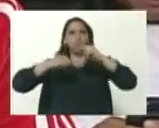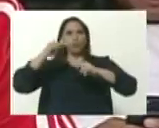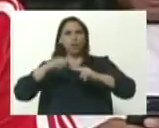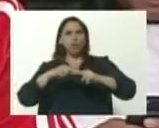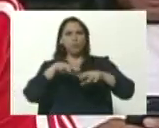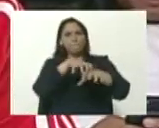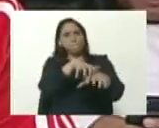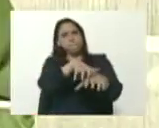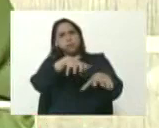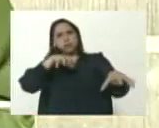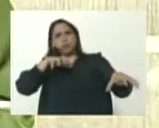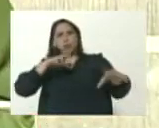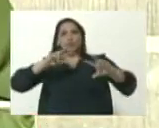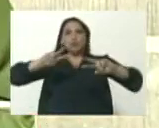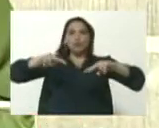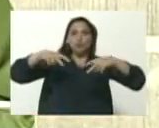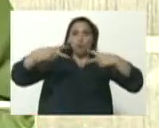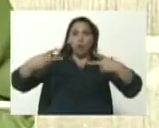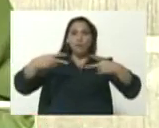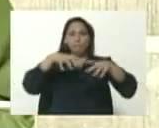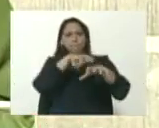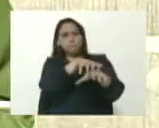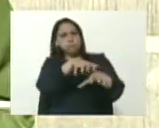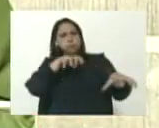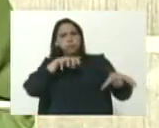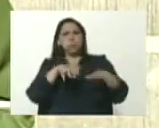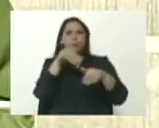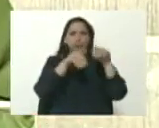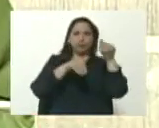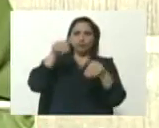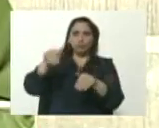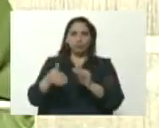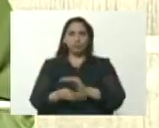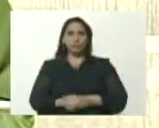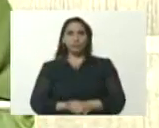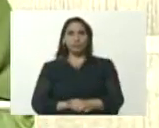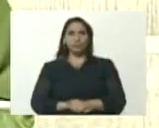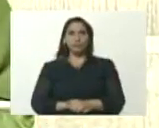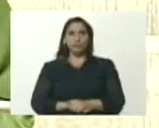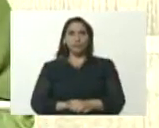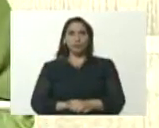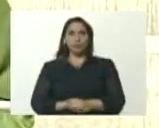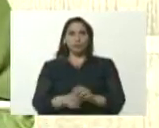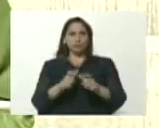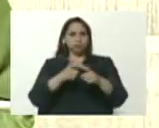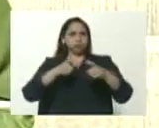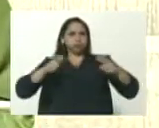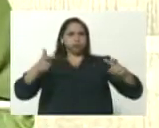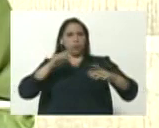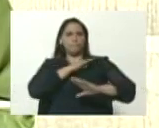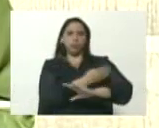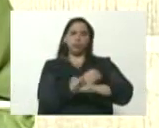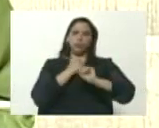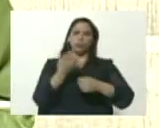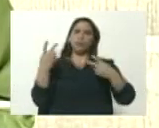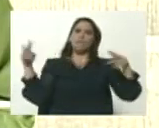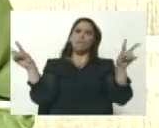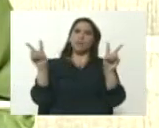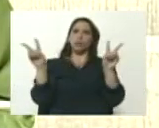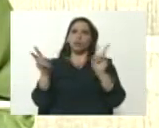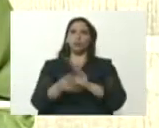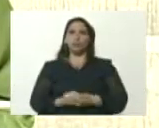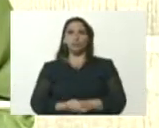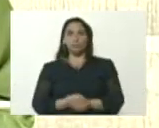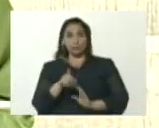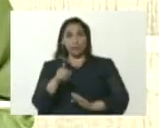mayoría, la nueva mayoría electoral, creciente, poderosa y victoriosa.